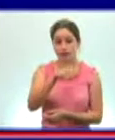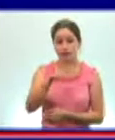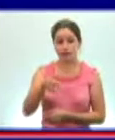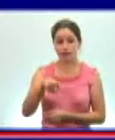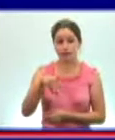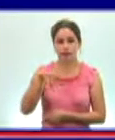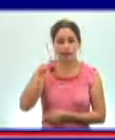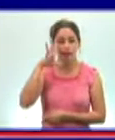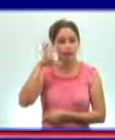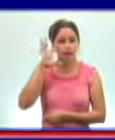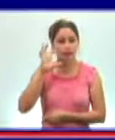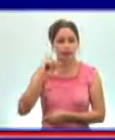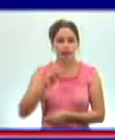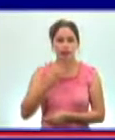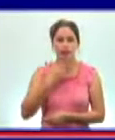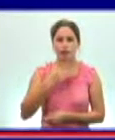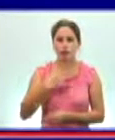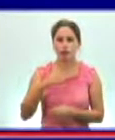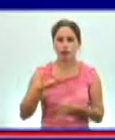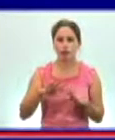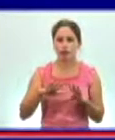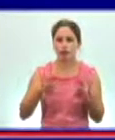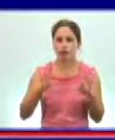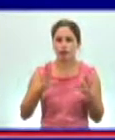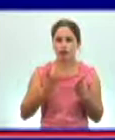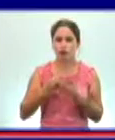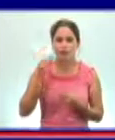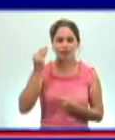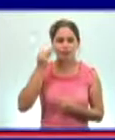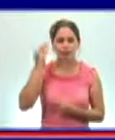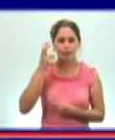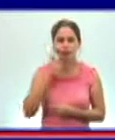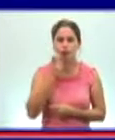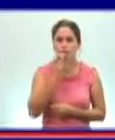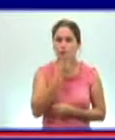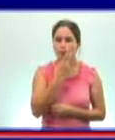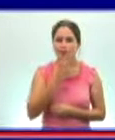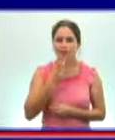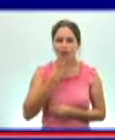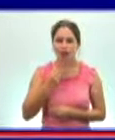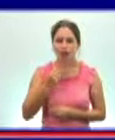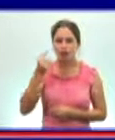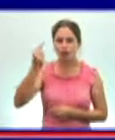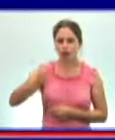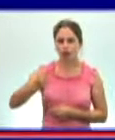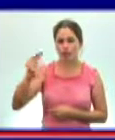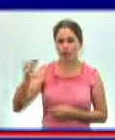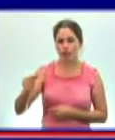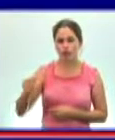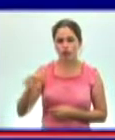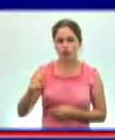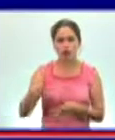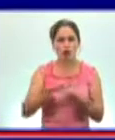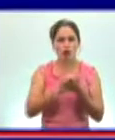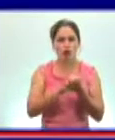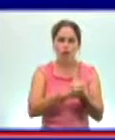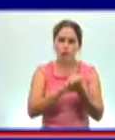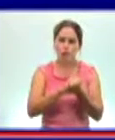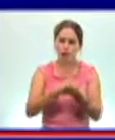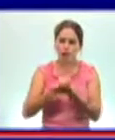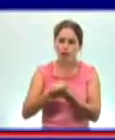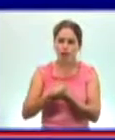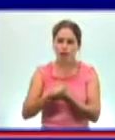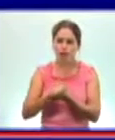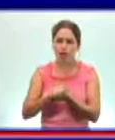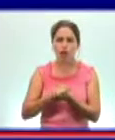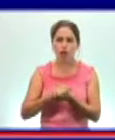evidencia José Martí en mis comportamientos, en los comportamientos de mis compañeros, en los comportamientos